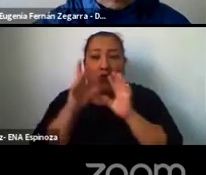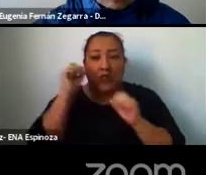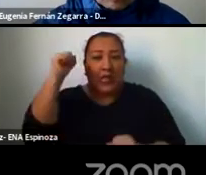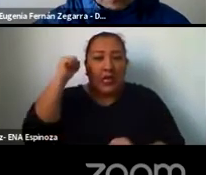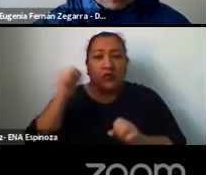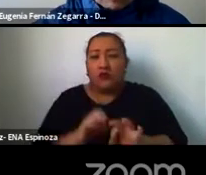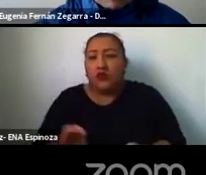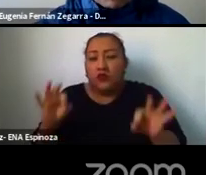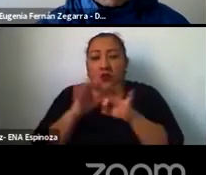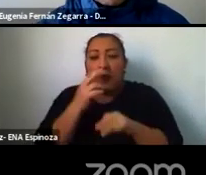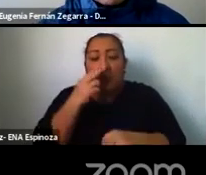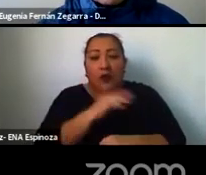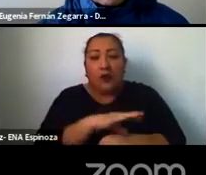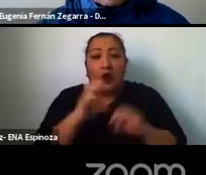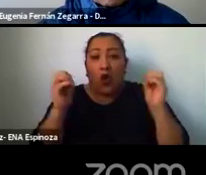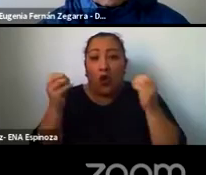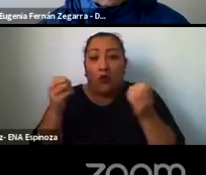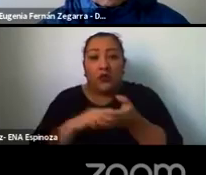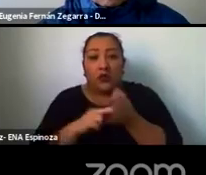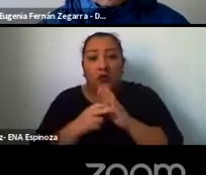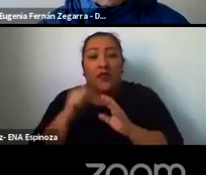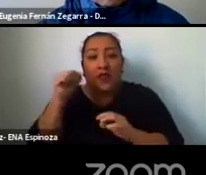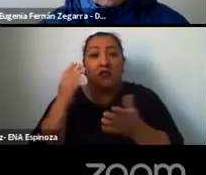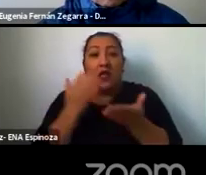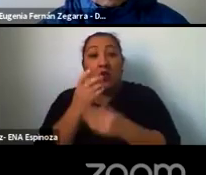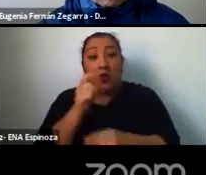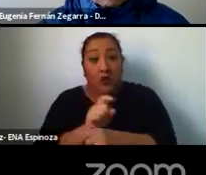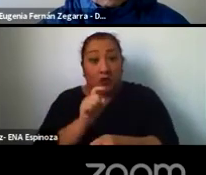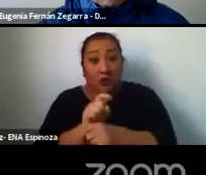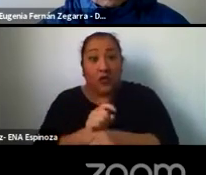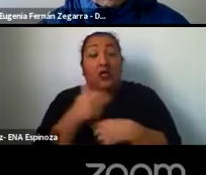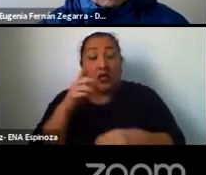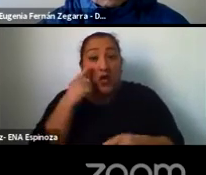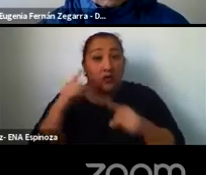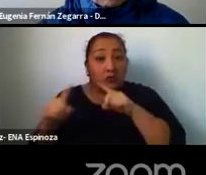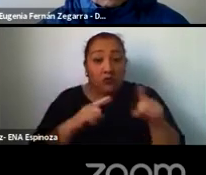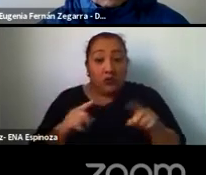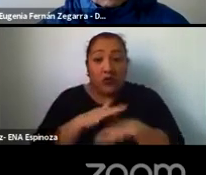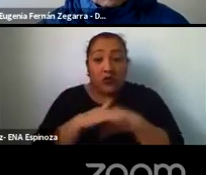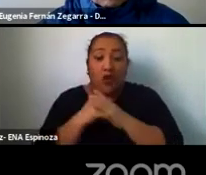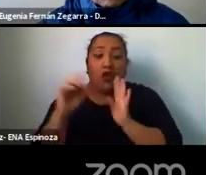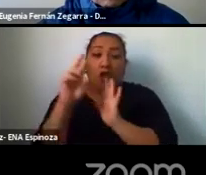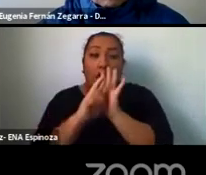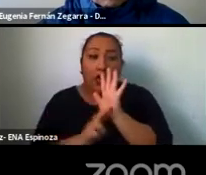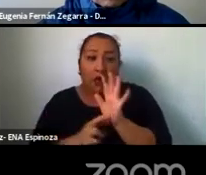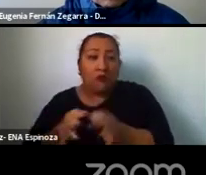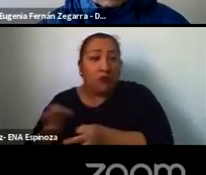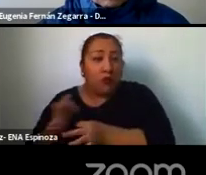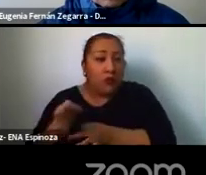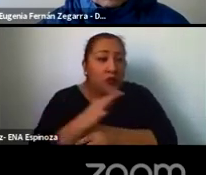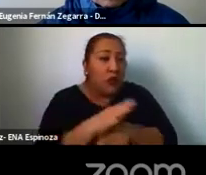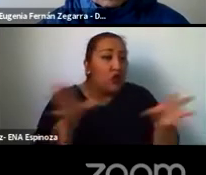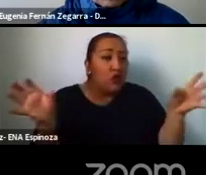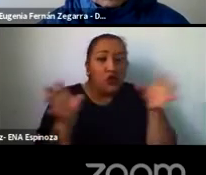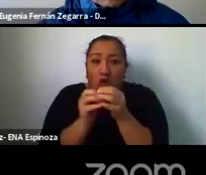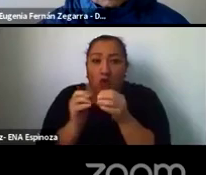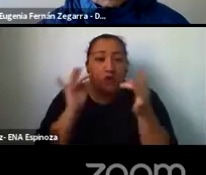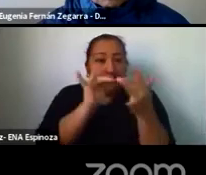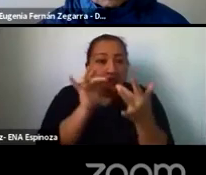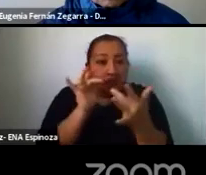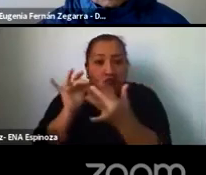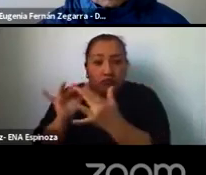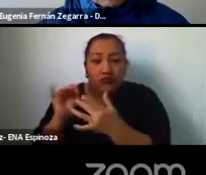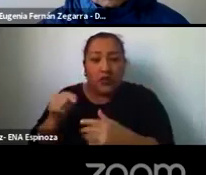niños, niñas y adolescentes es el derecho a la educación. Hemos supervisado a nivel regional y a nivel de unidad de coordinación territorial,